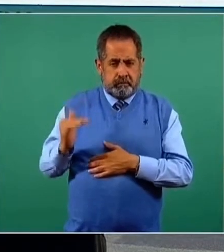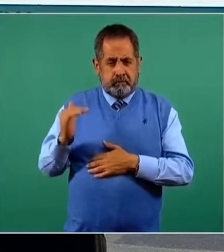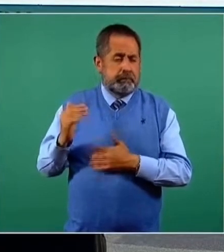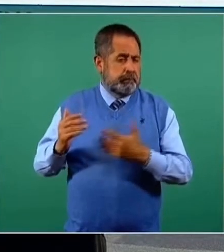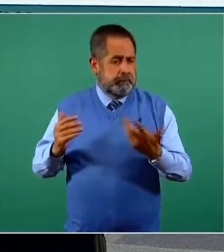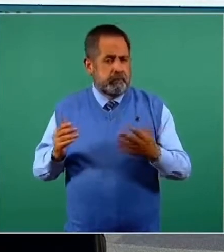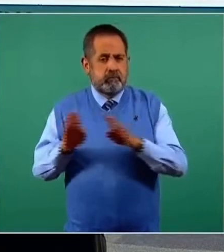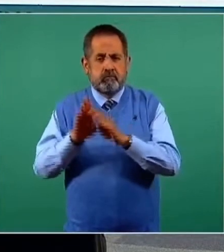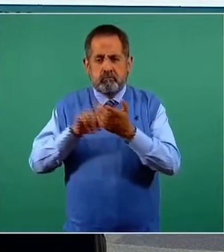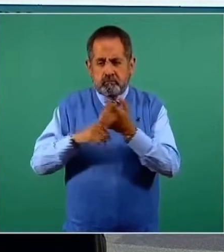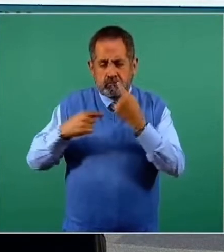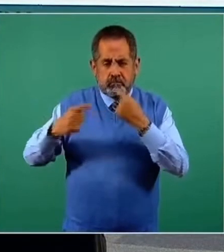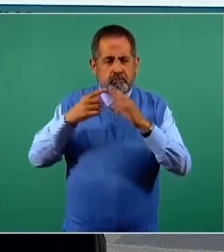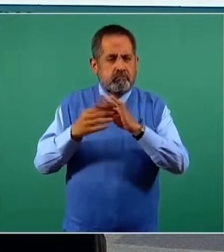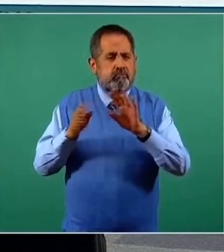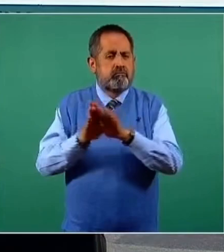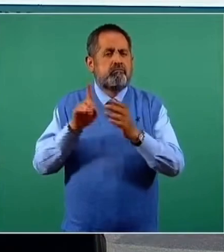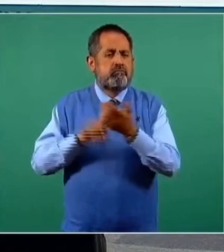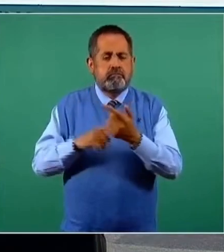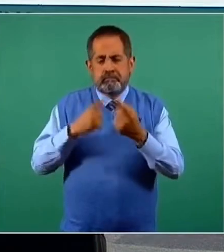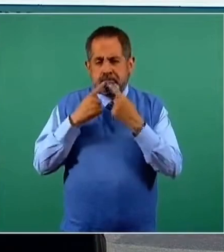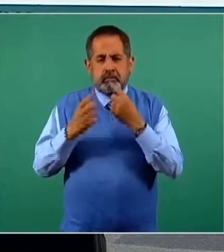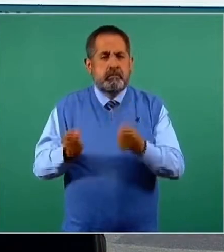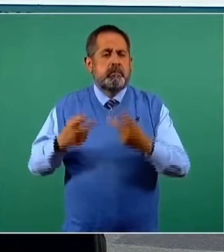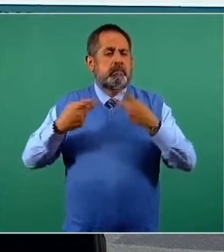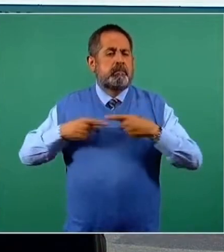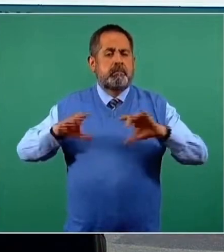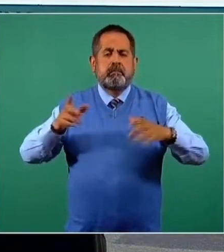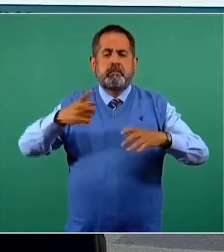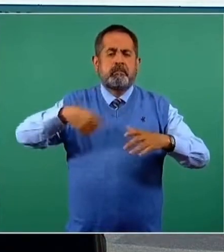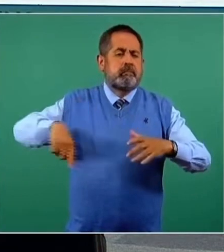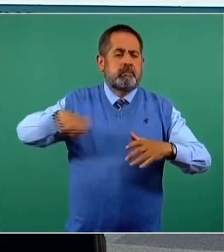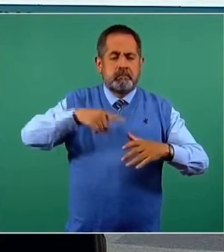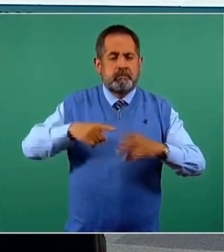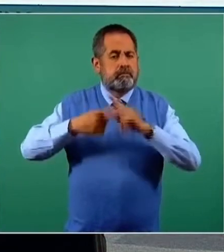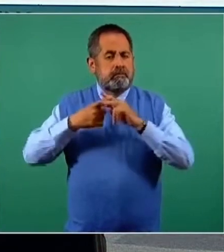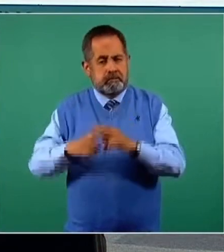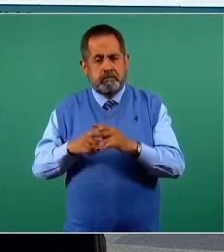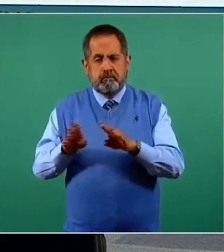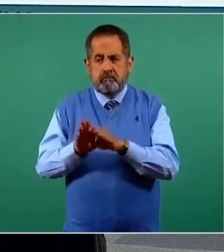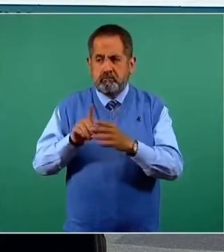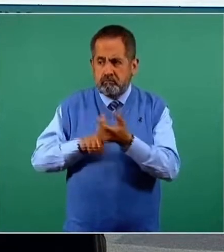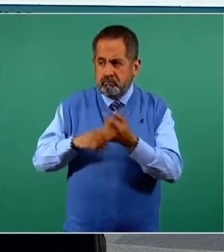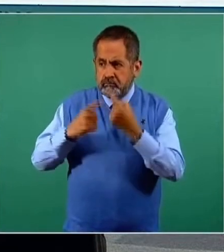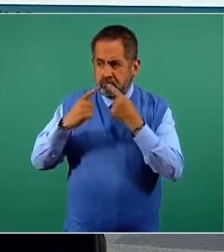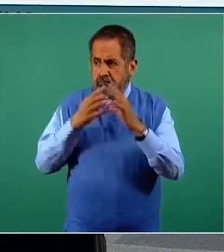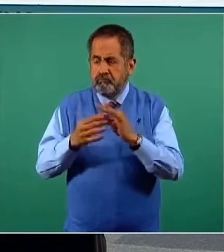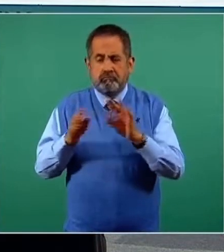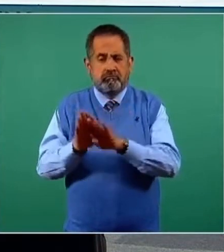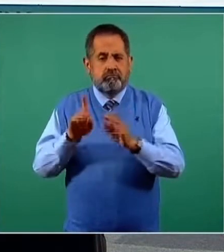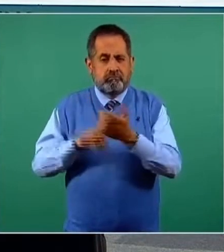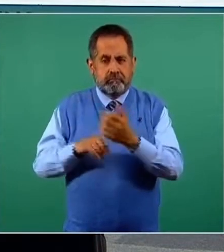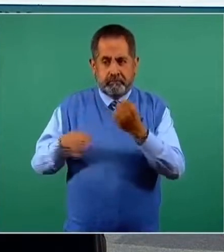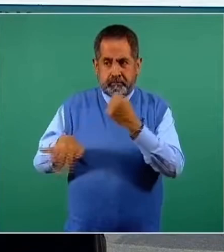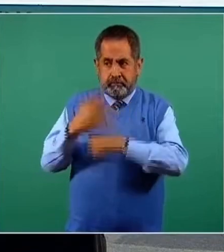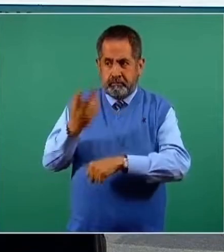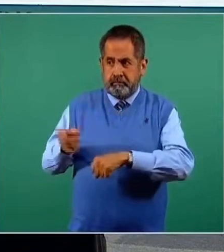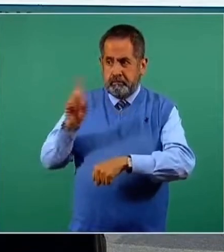0.7%, que es lo que representa al grupo de personas que han iniciado con signos y síntomas en los últimos 14